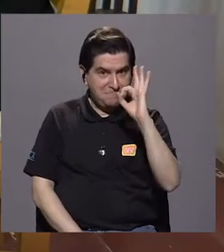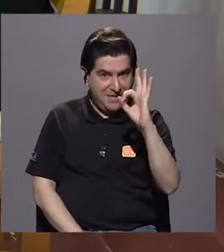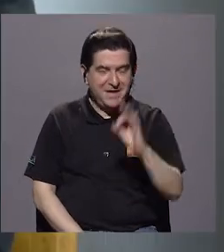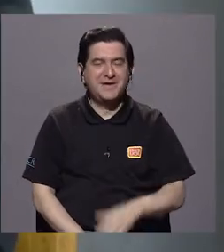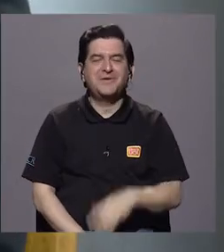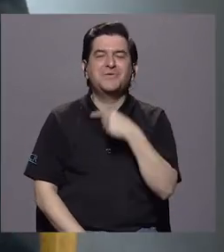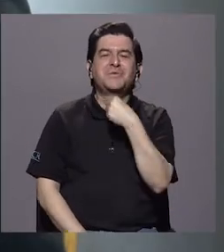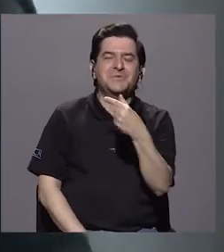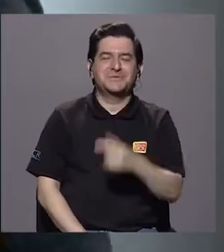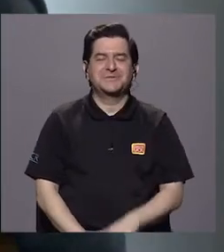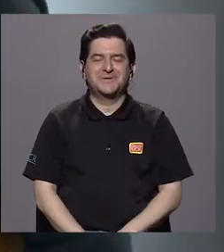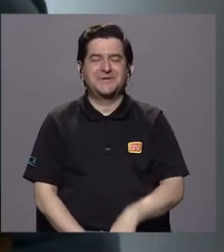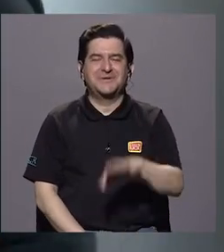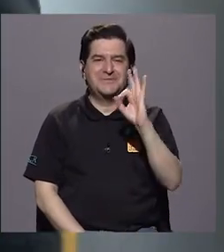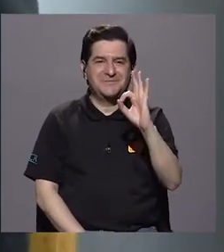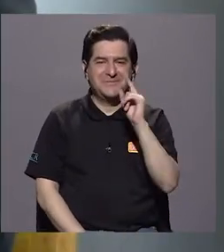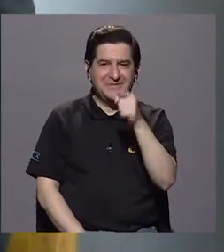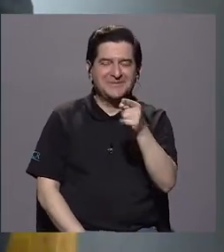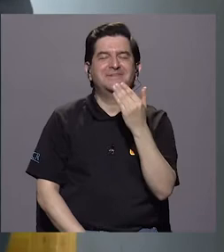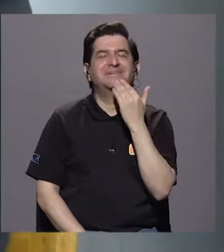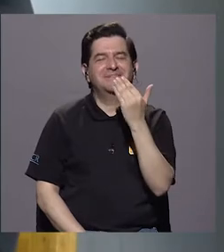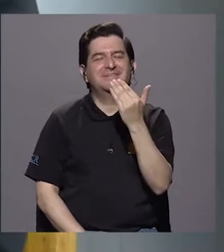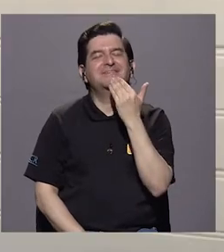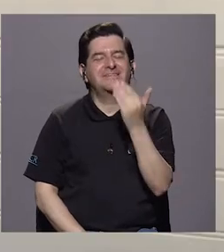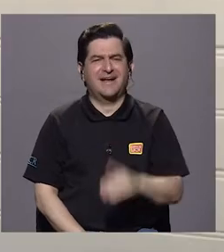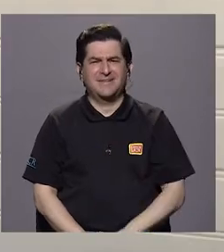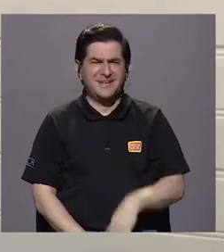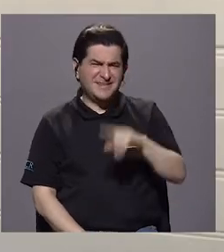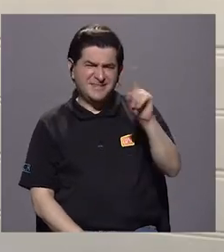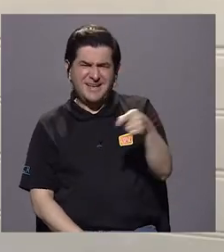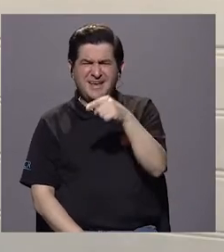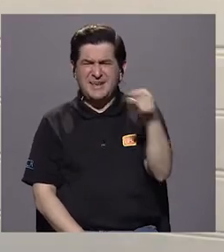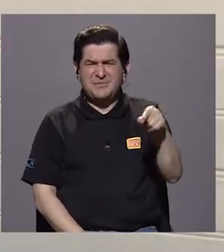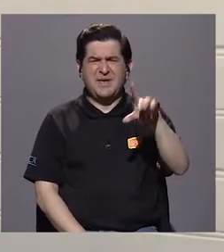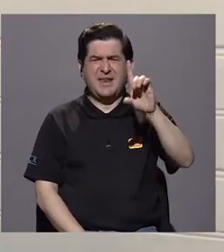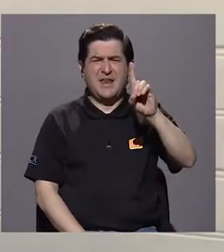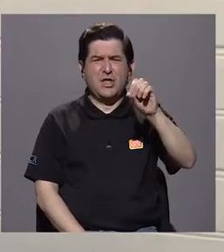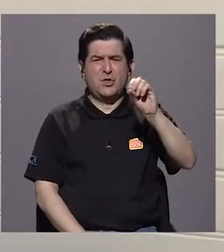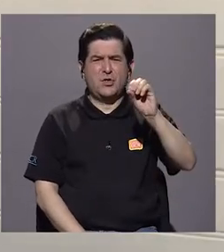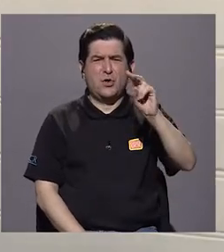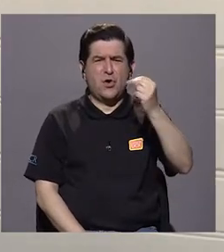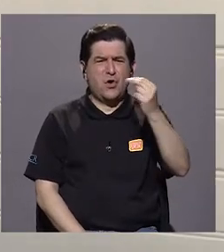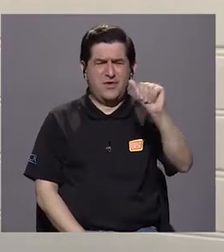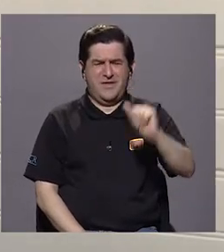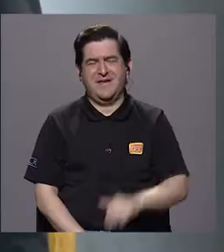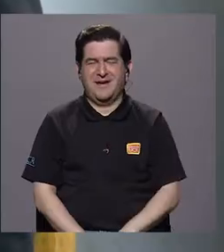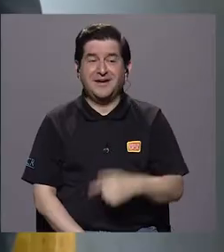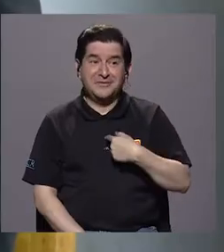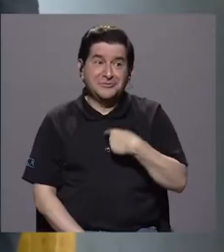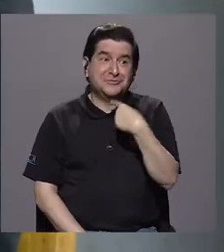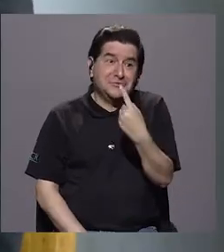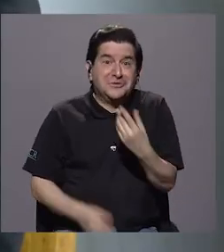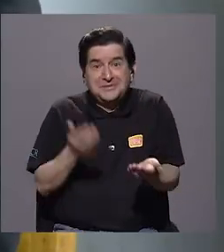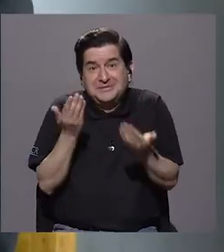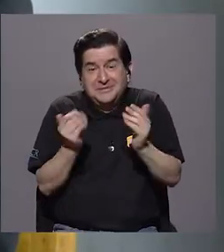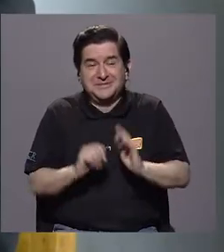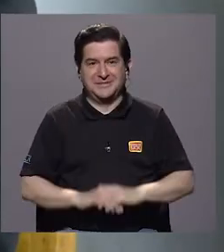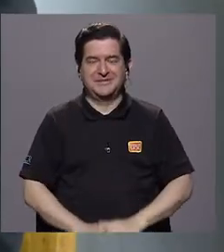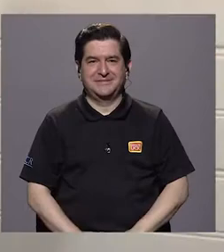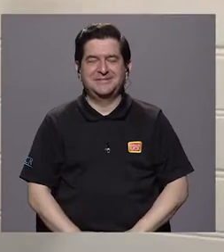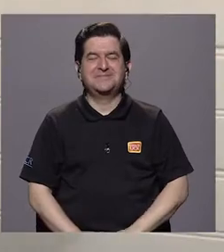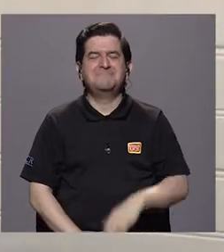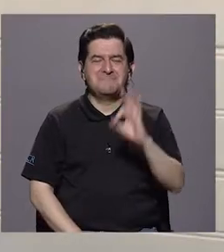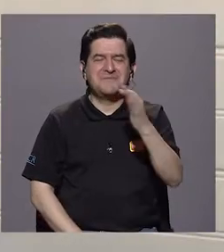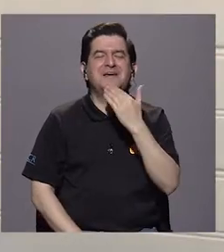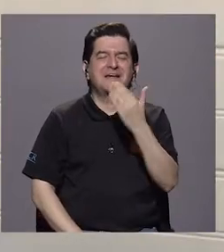placer. Bien, ¿y usted? Muchas gracias. Quitémosle el doña. Sí, yo le iba a decir. Muy bien, gracias, bueno, a Dios.